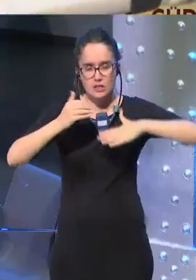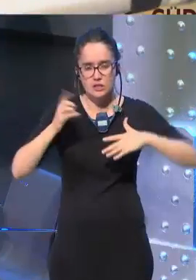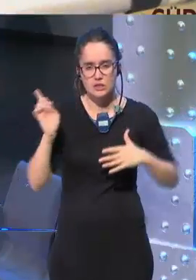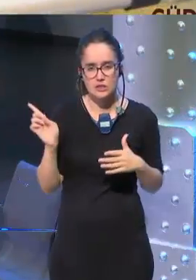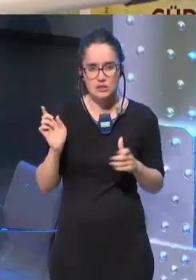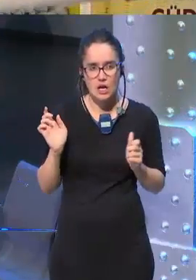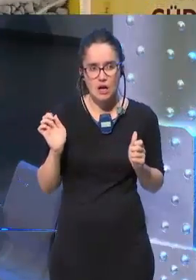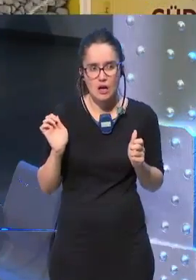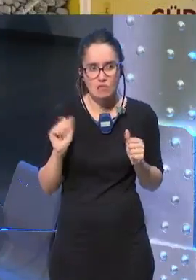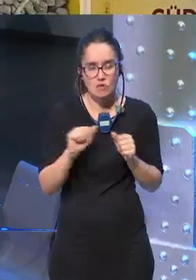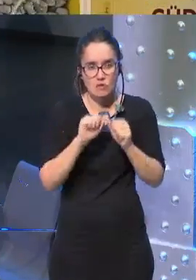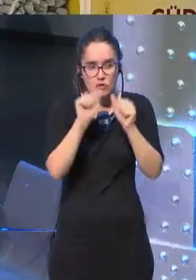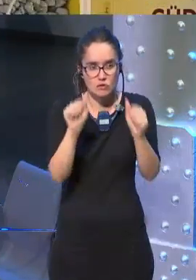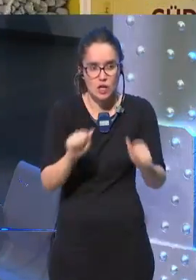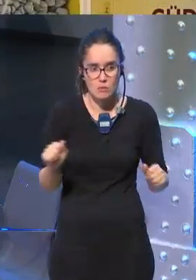esta formación